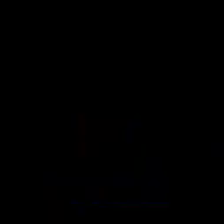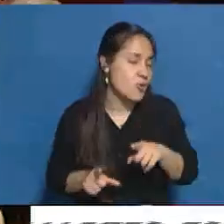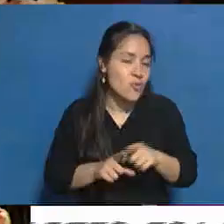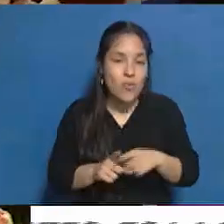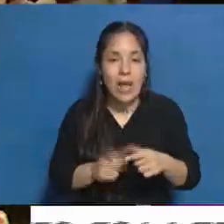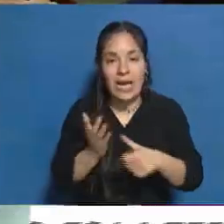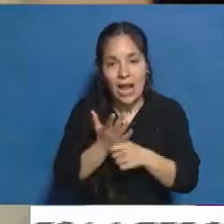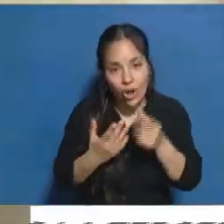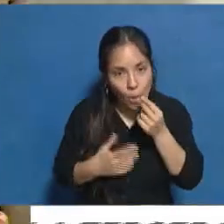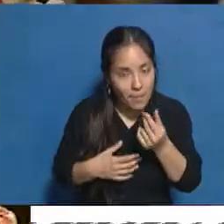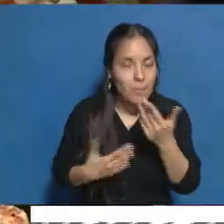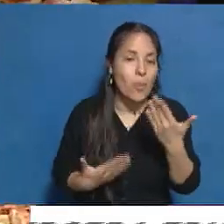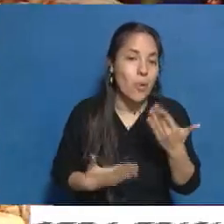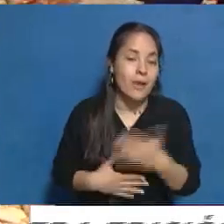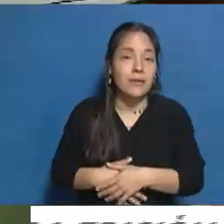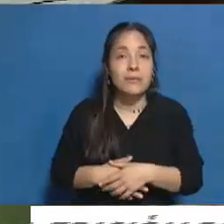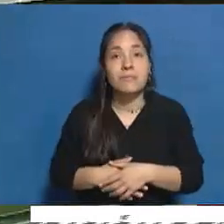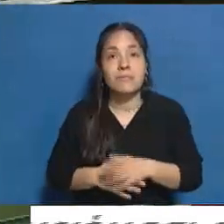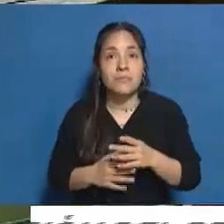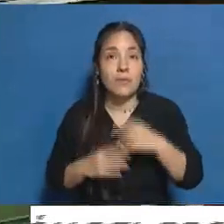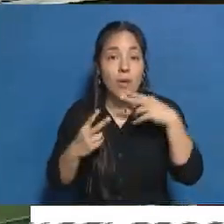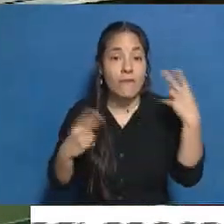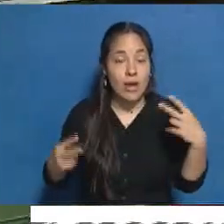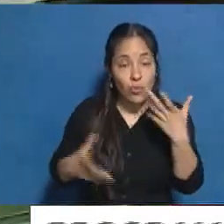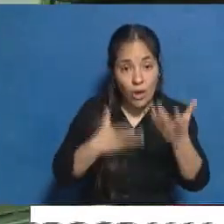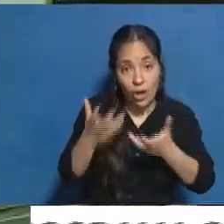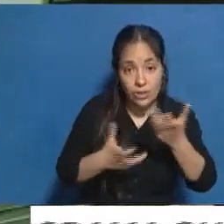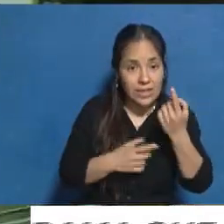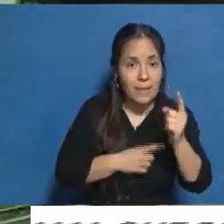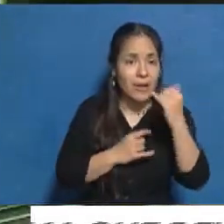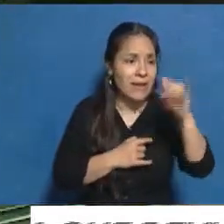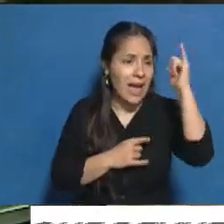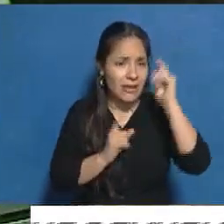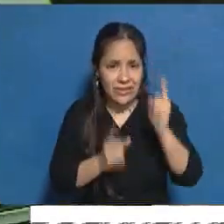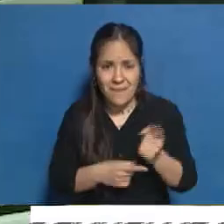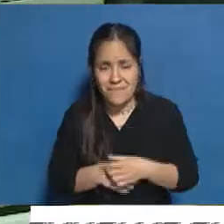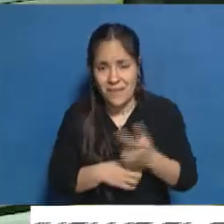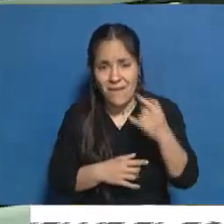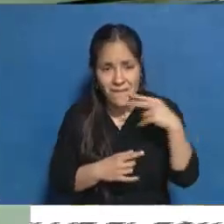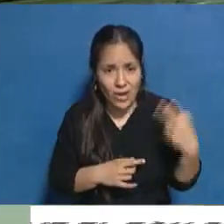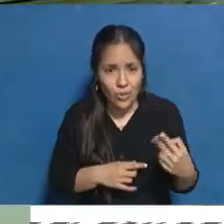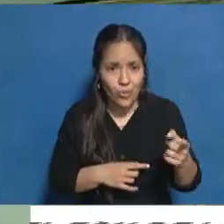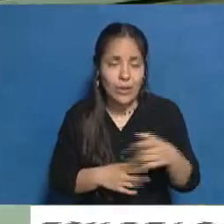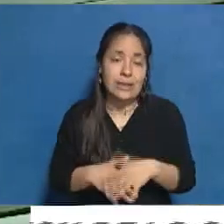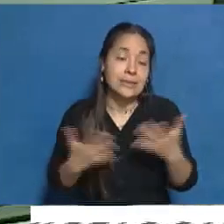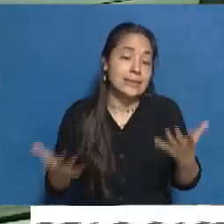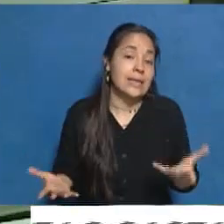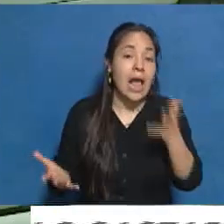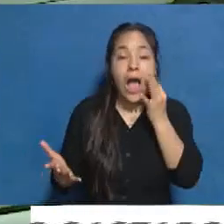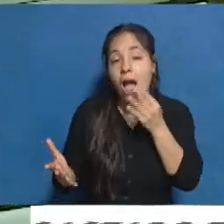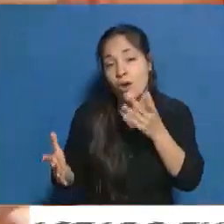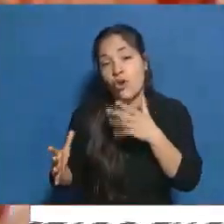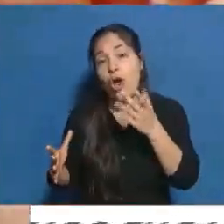lo cocinas con verduras pero la verdura también está carísima claro y Bueno o sea las arreglo con carne